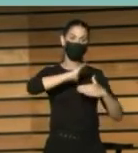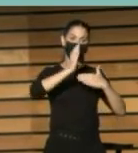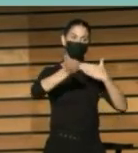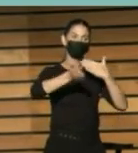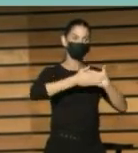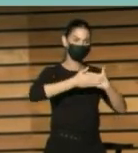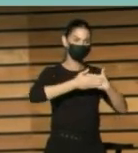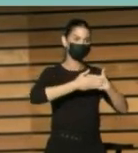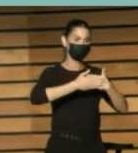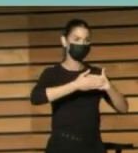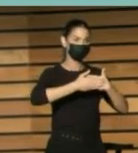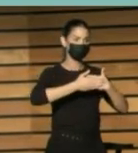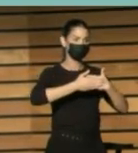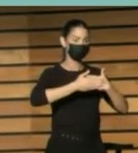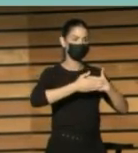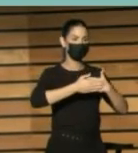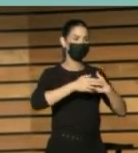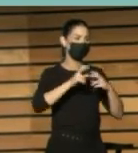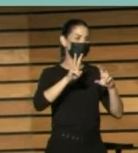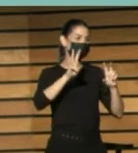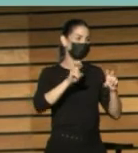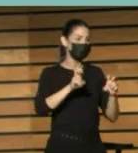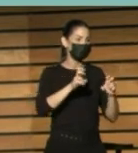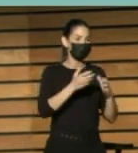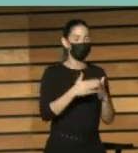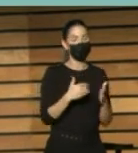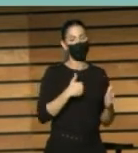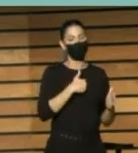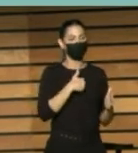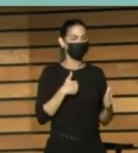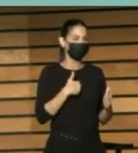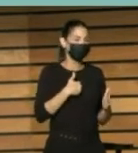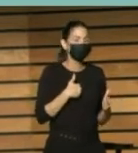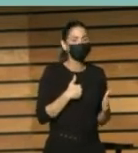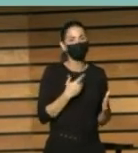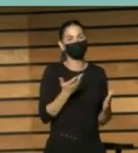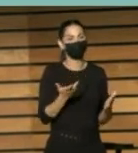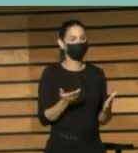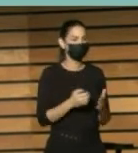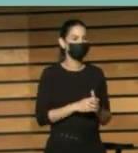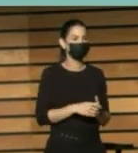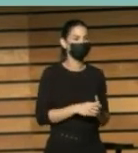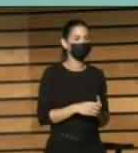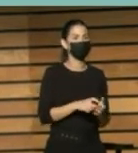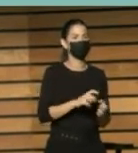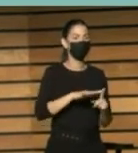habéis estado con las funciones muy mermadas, pero habéis estado